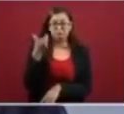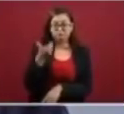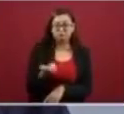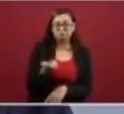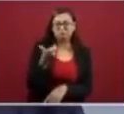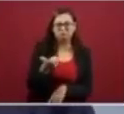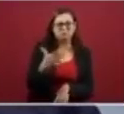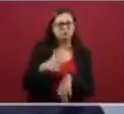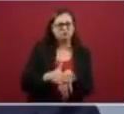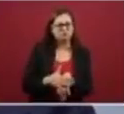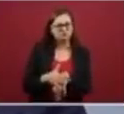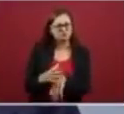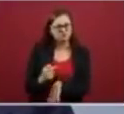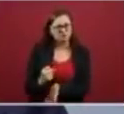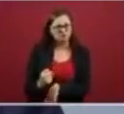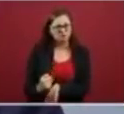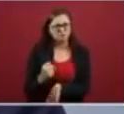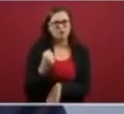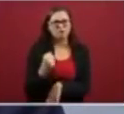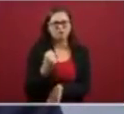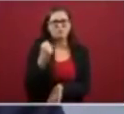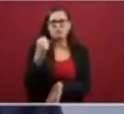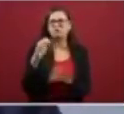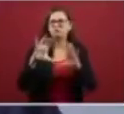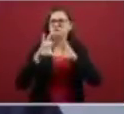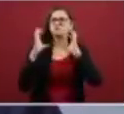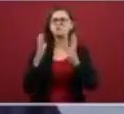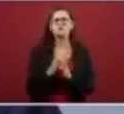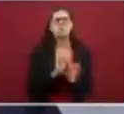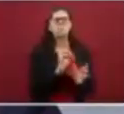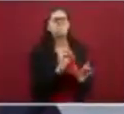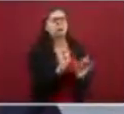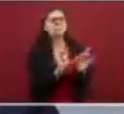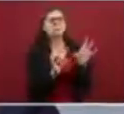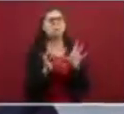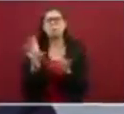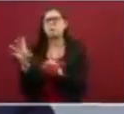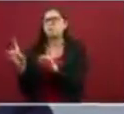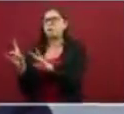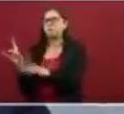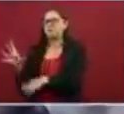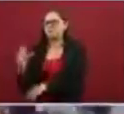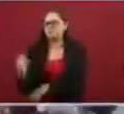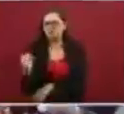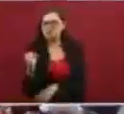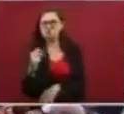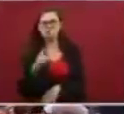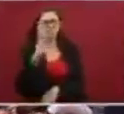ha fortalecido en el mundo con relación al dólar.